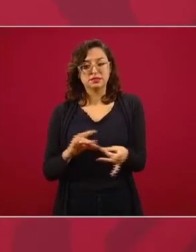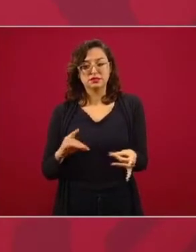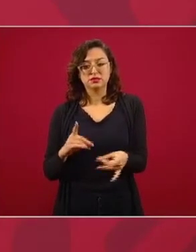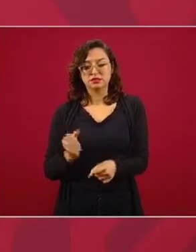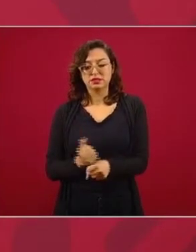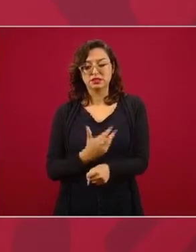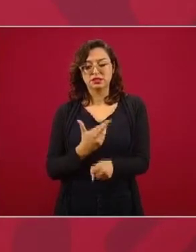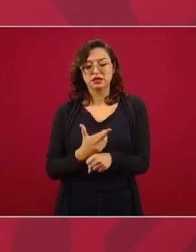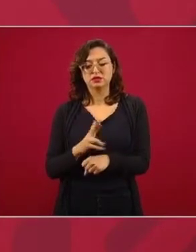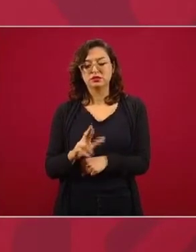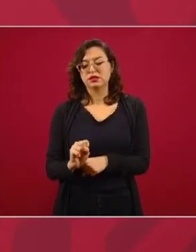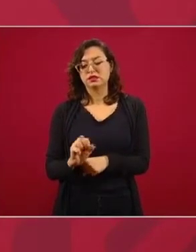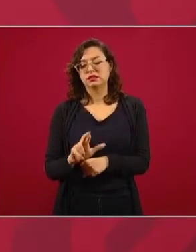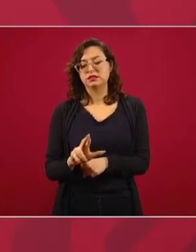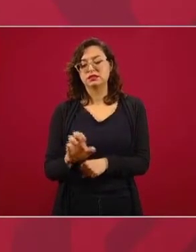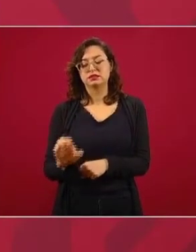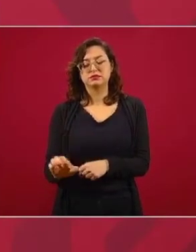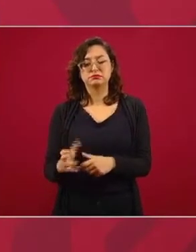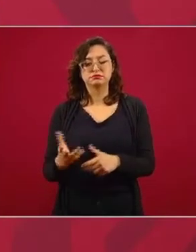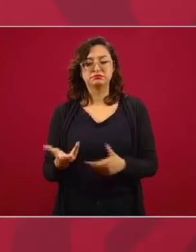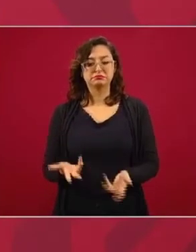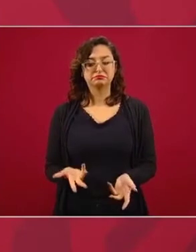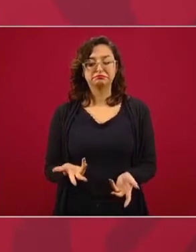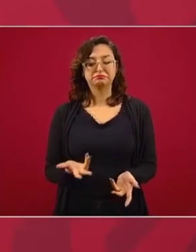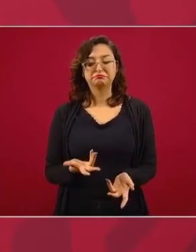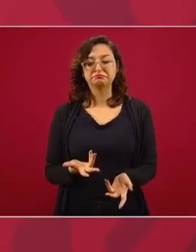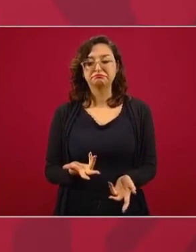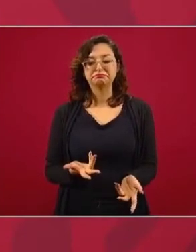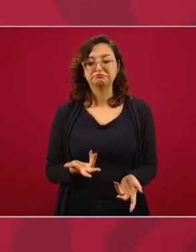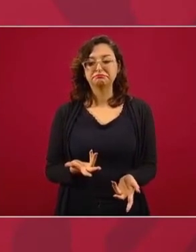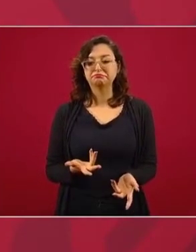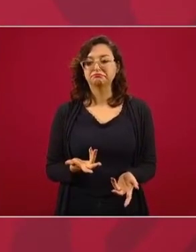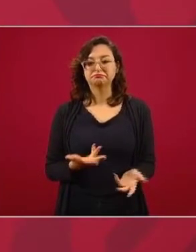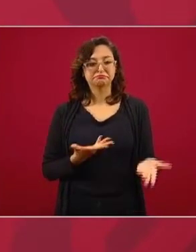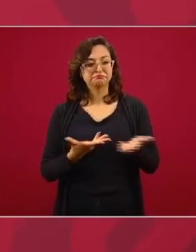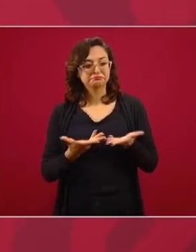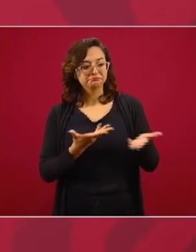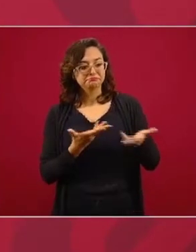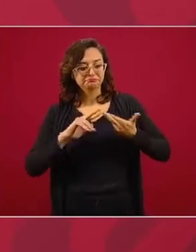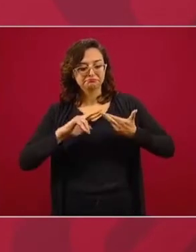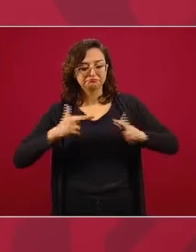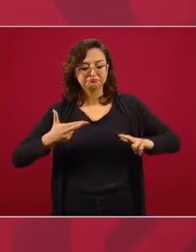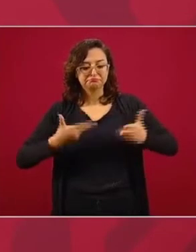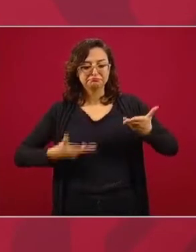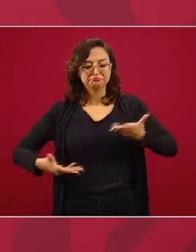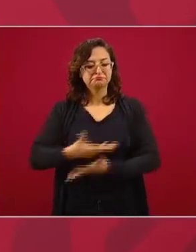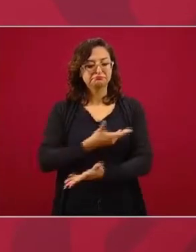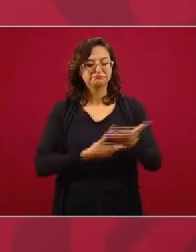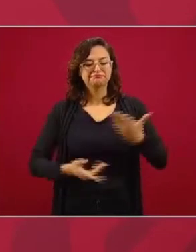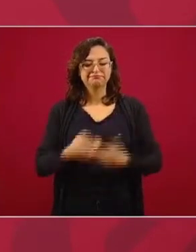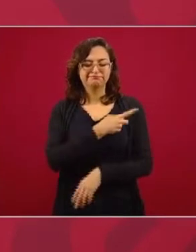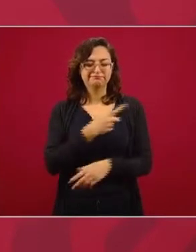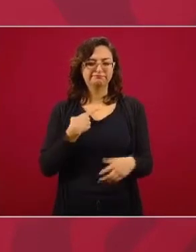Exteriores, tenemos que mantener una relación de cooperación y